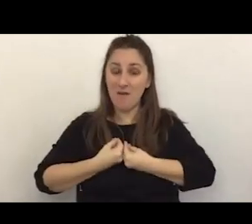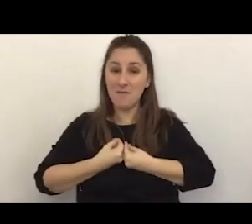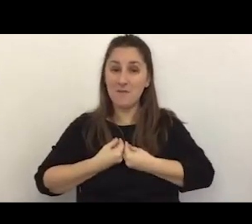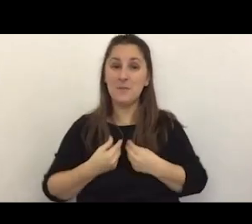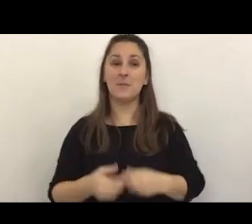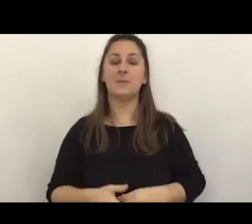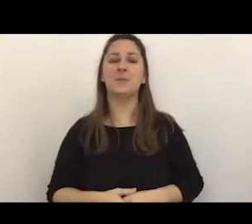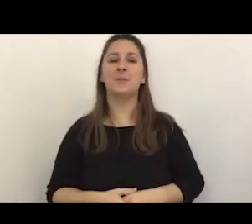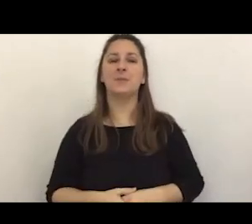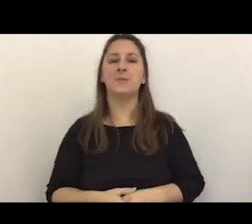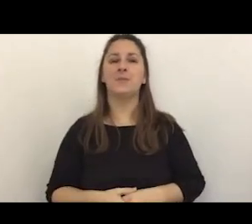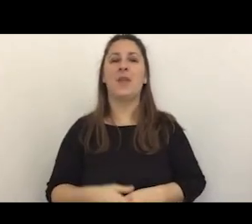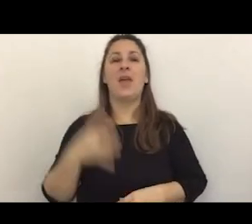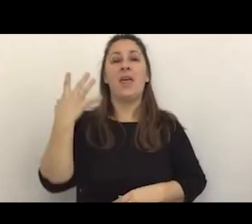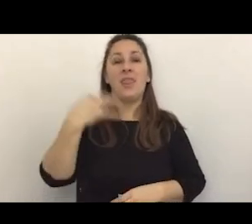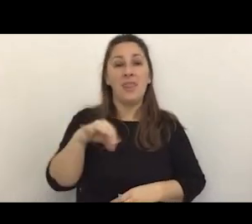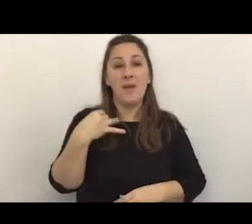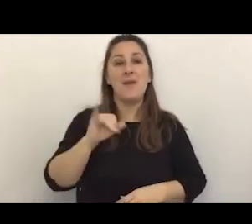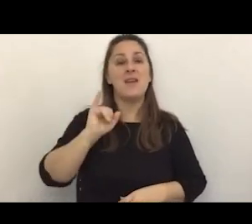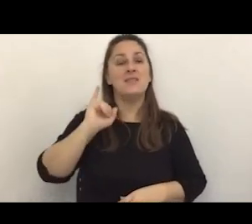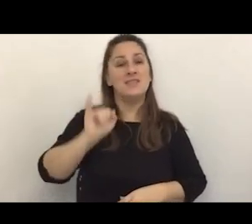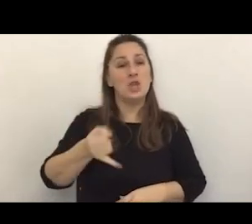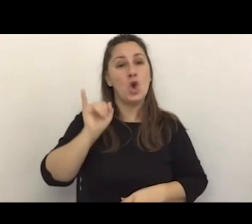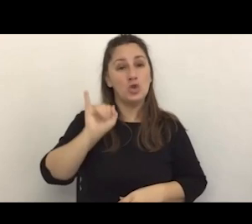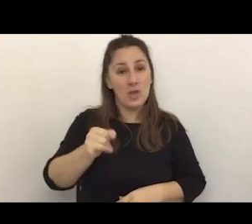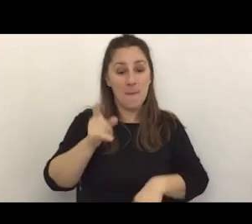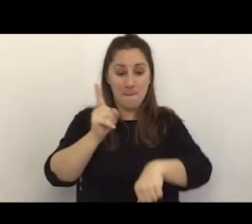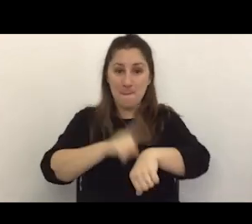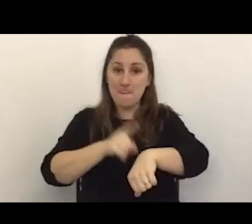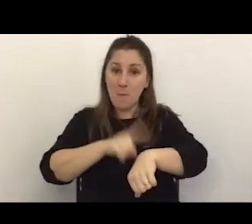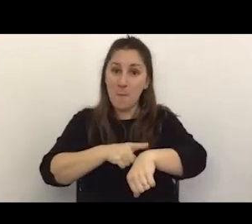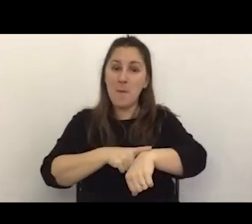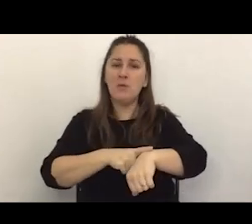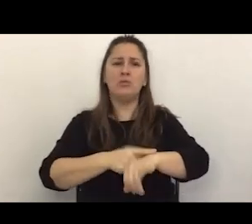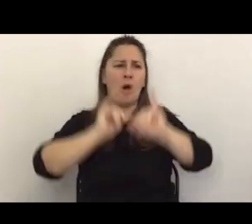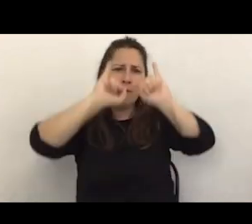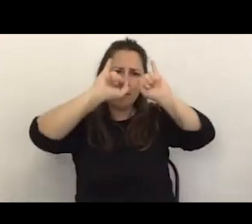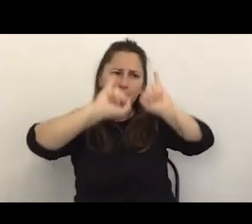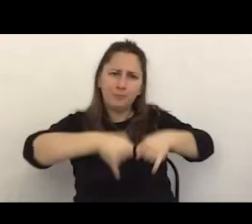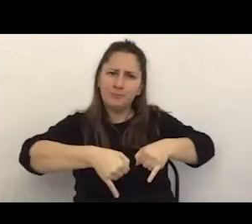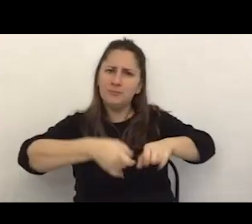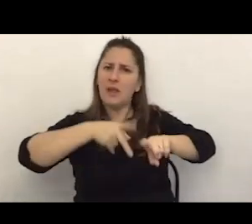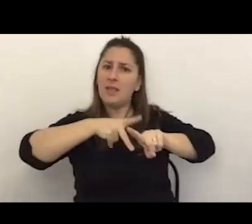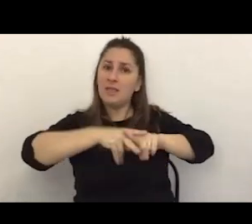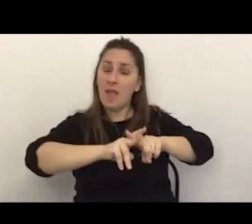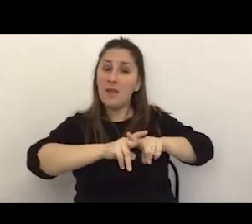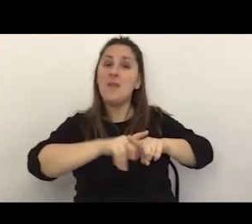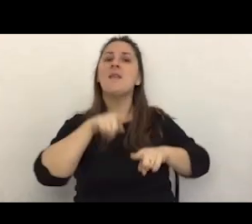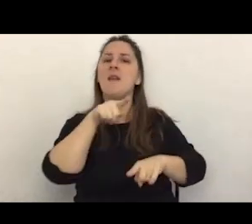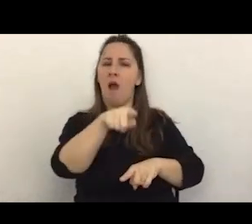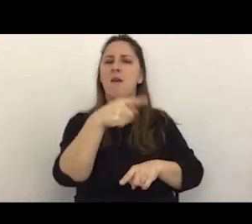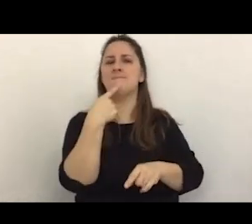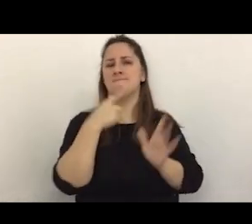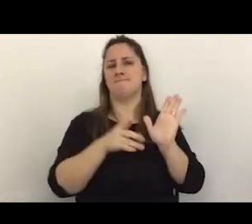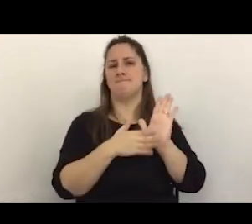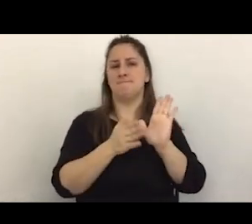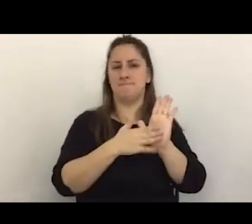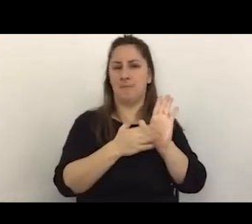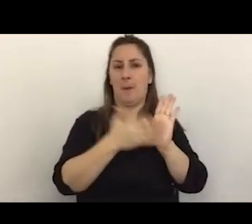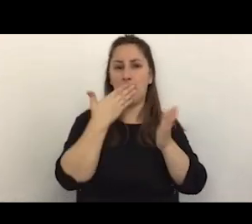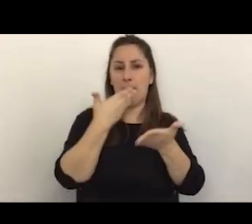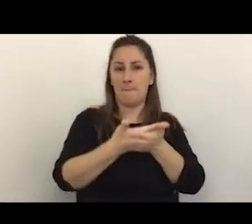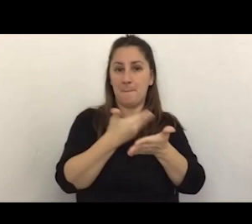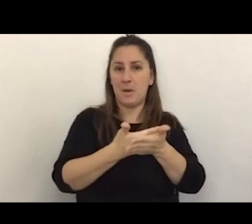deben otorgar, en el momento que accedan a esa técnica, un consentimiento